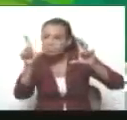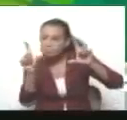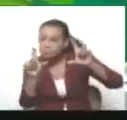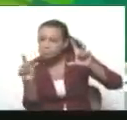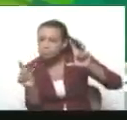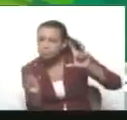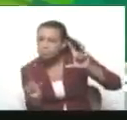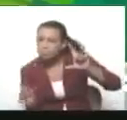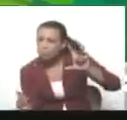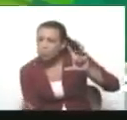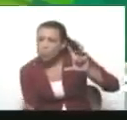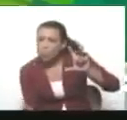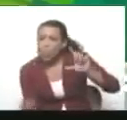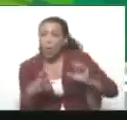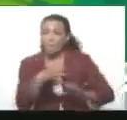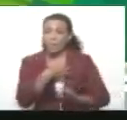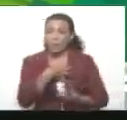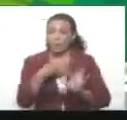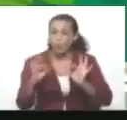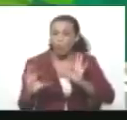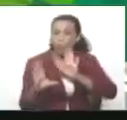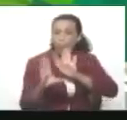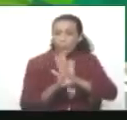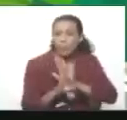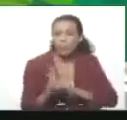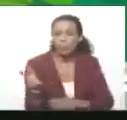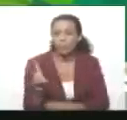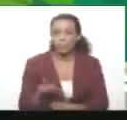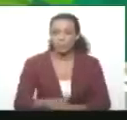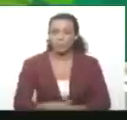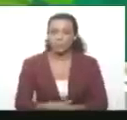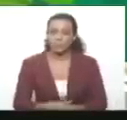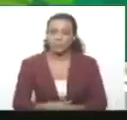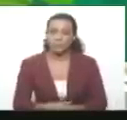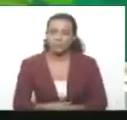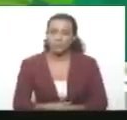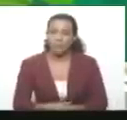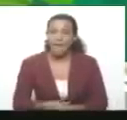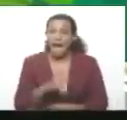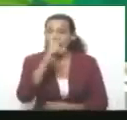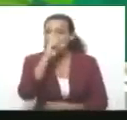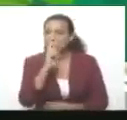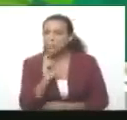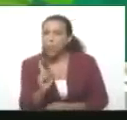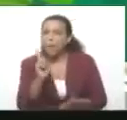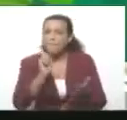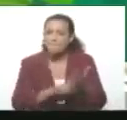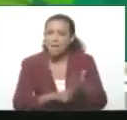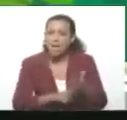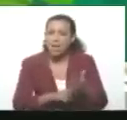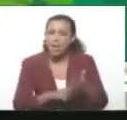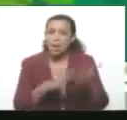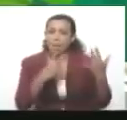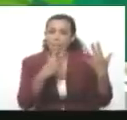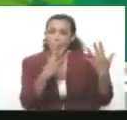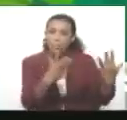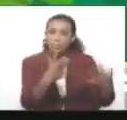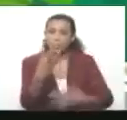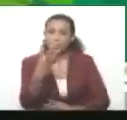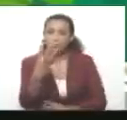de las provincias Unidas de Venezuela es en la década del 1840